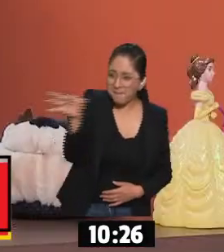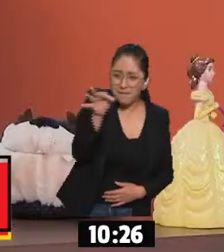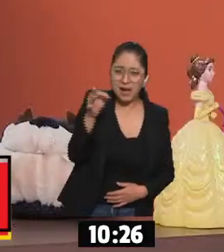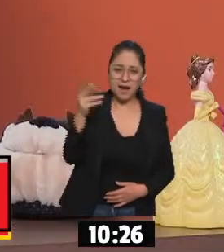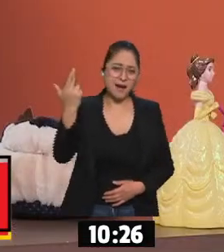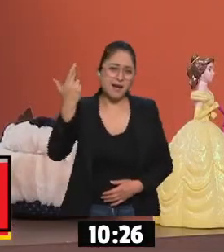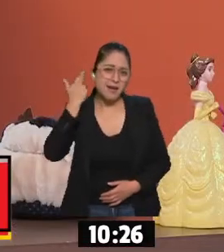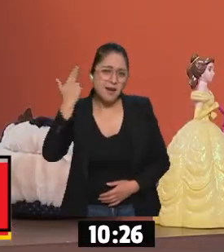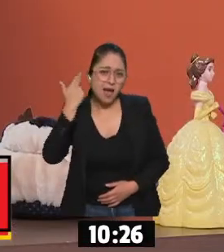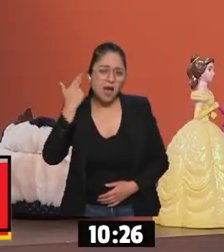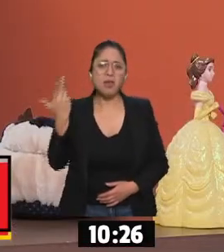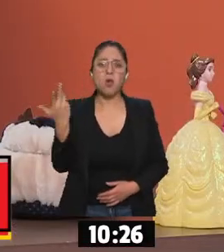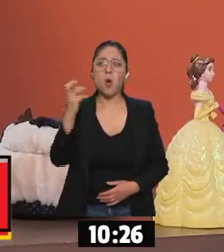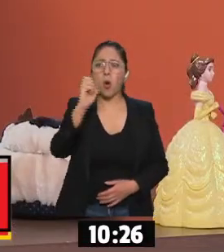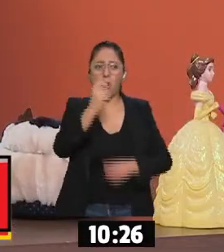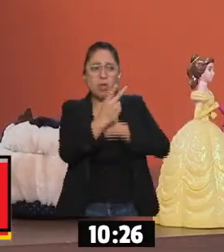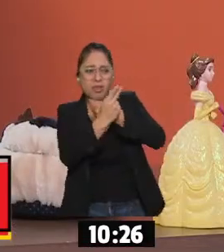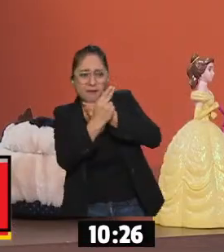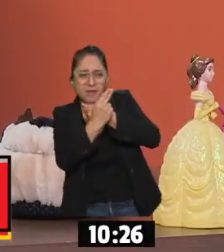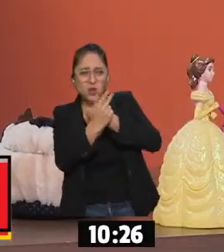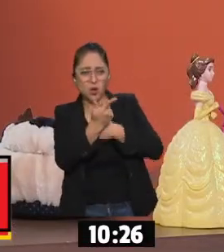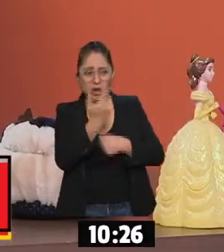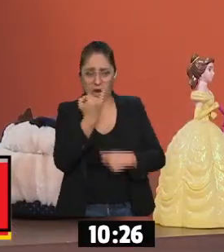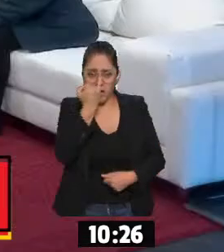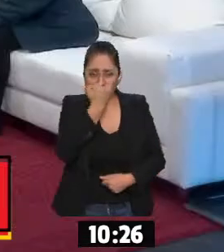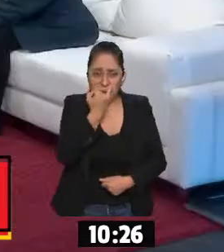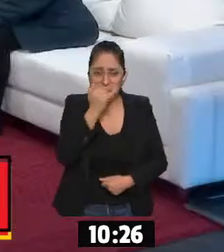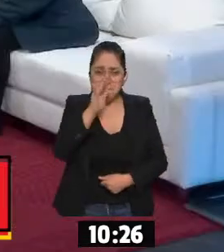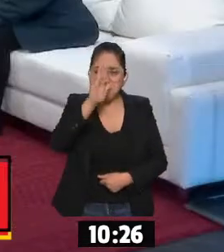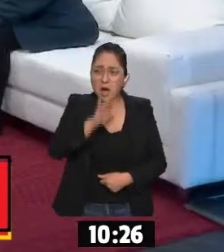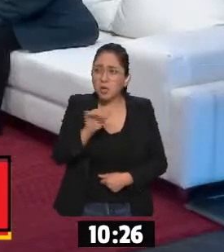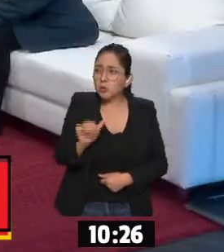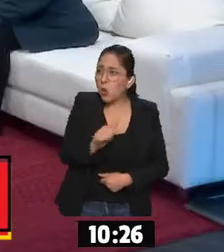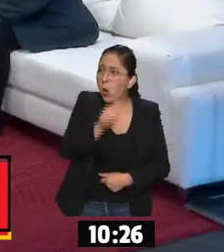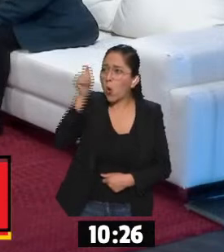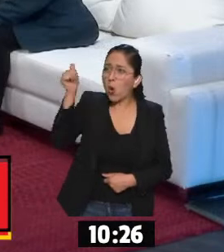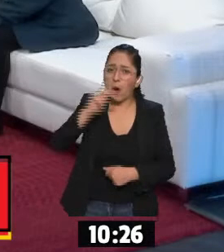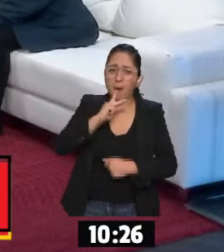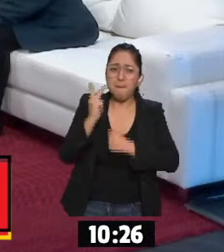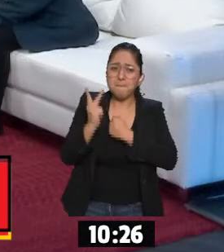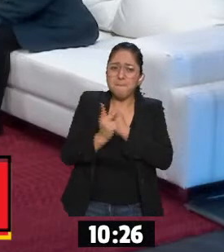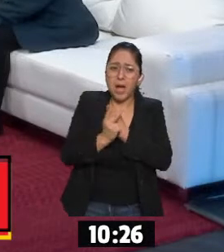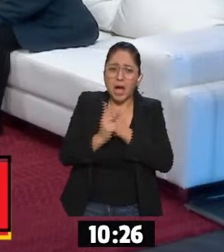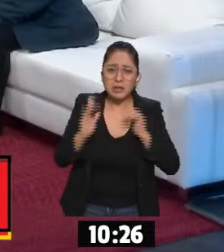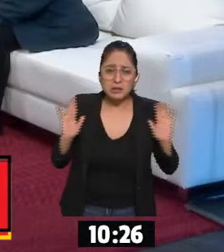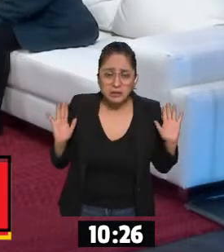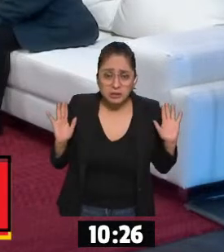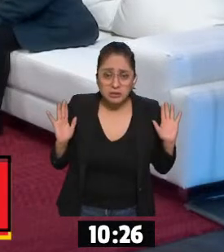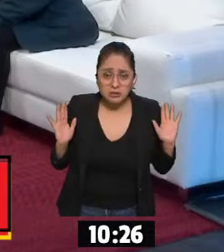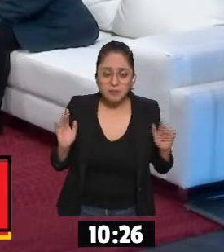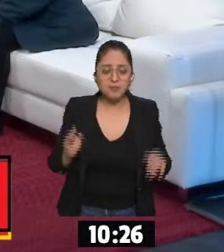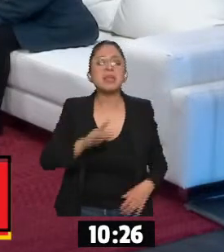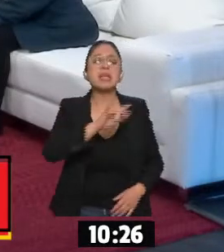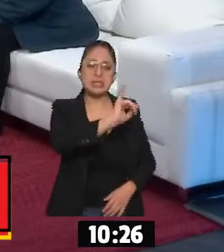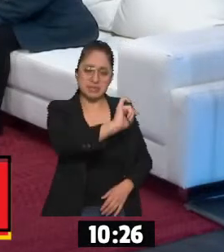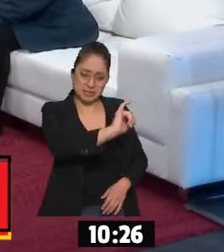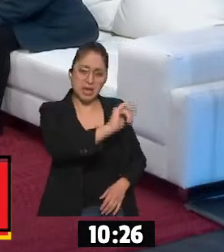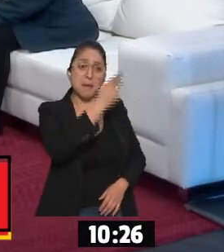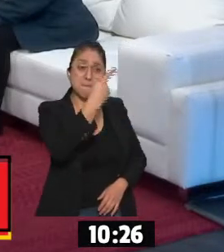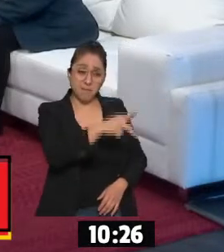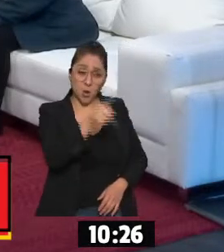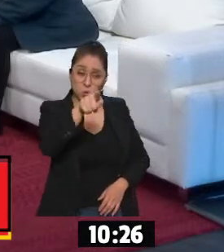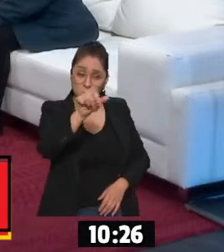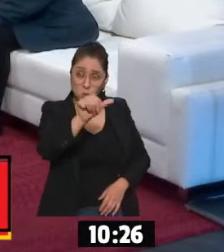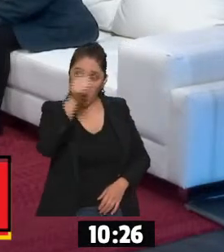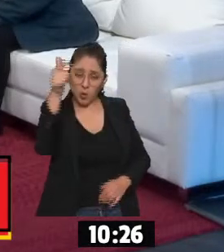vivieras extranjero en tu tierra. Pero peor que eso, señora, porque en México a los extranjeros los tratamos muy bien. Sí. Y a